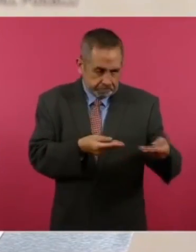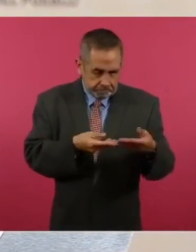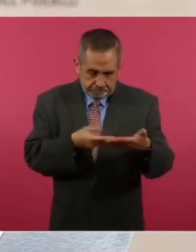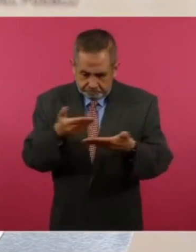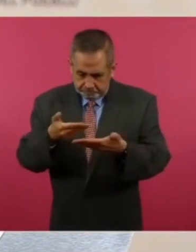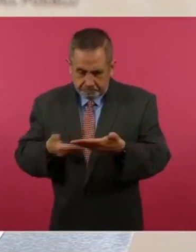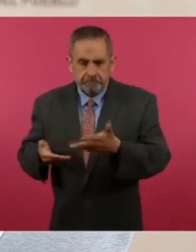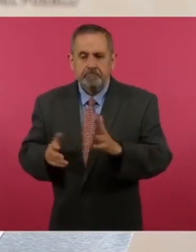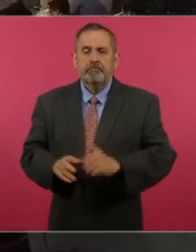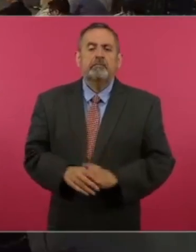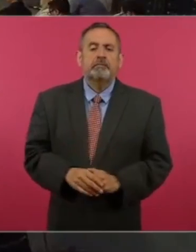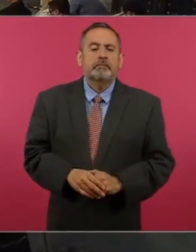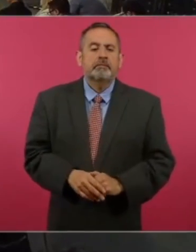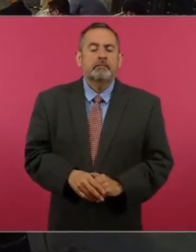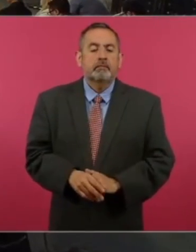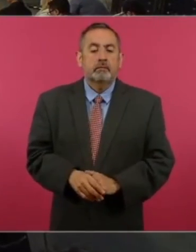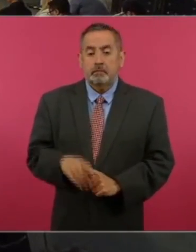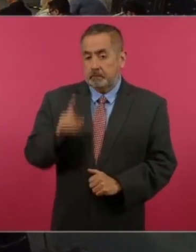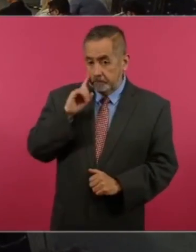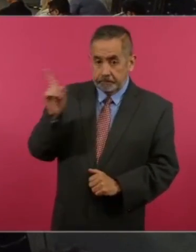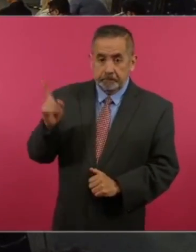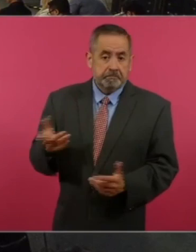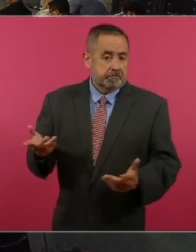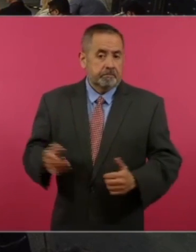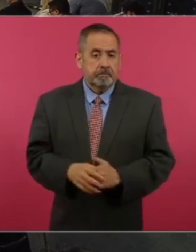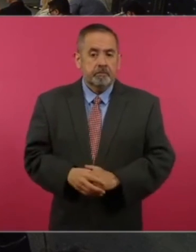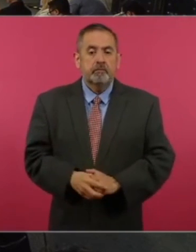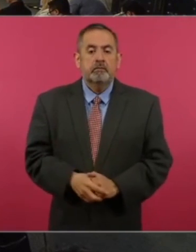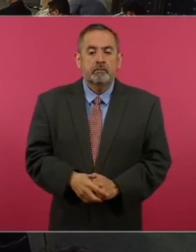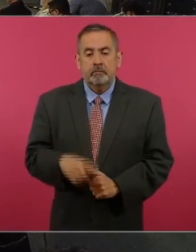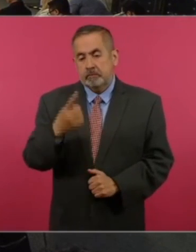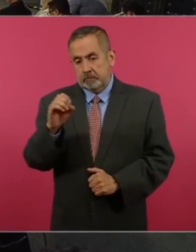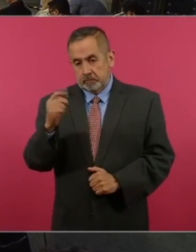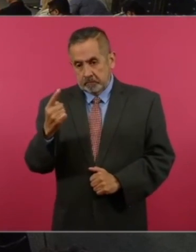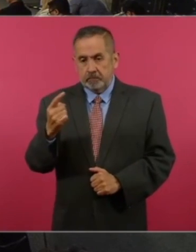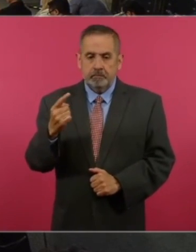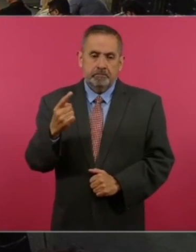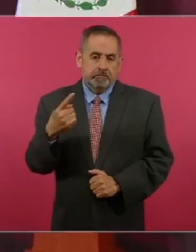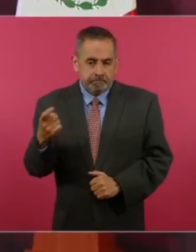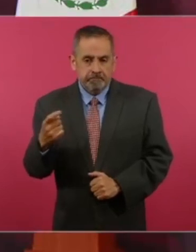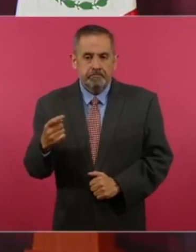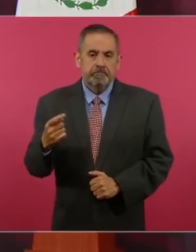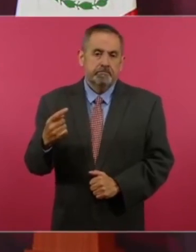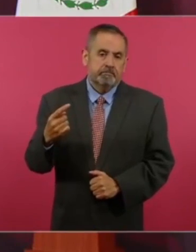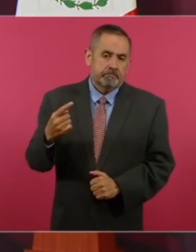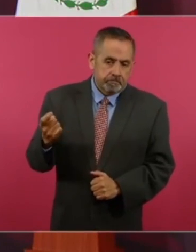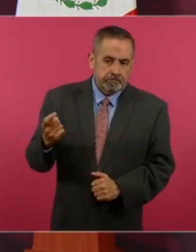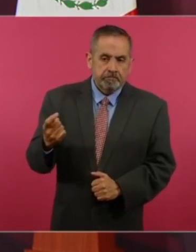Sí, promedio por año. Mira, 101, 100, 100,